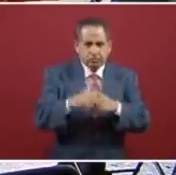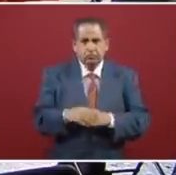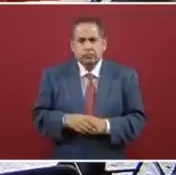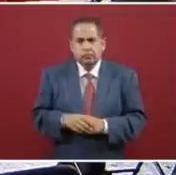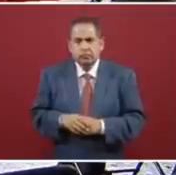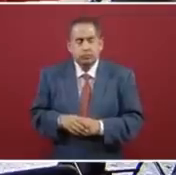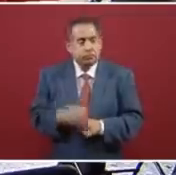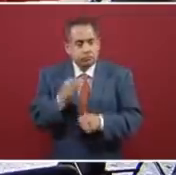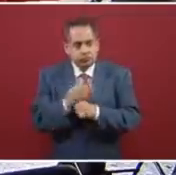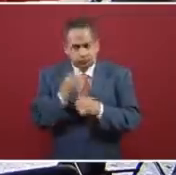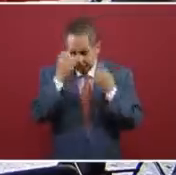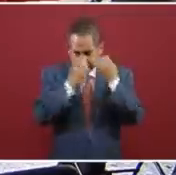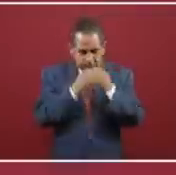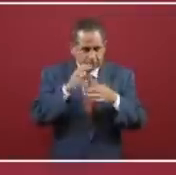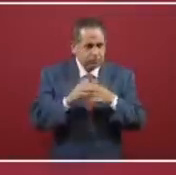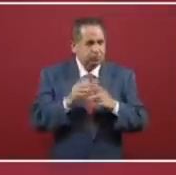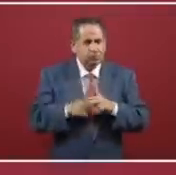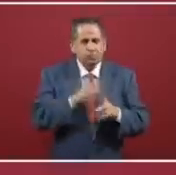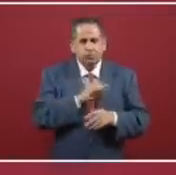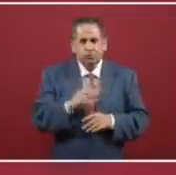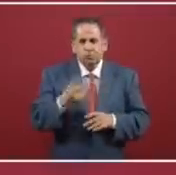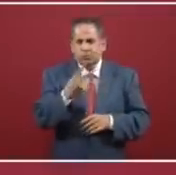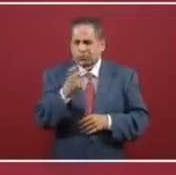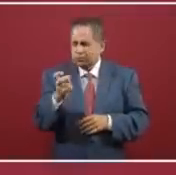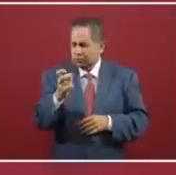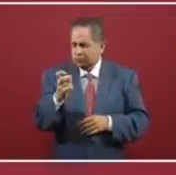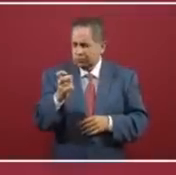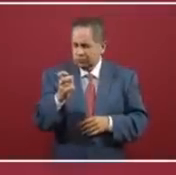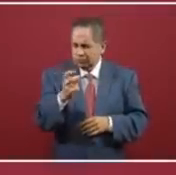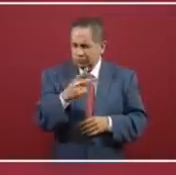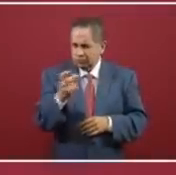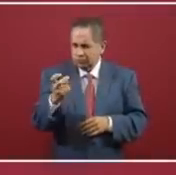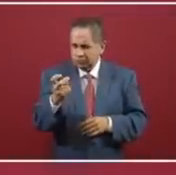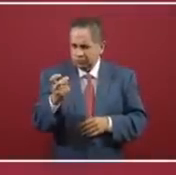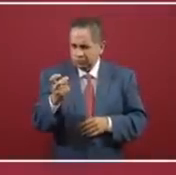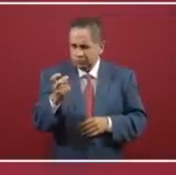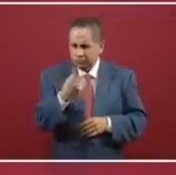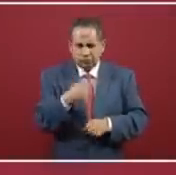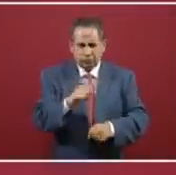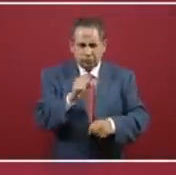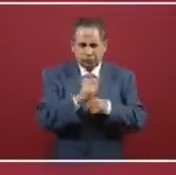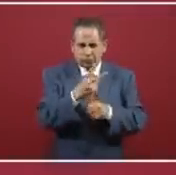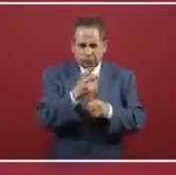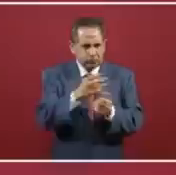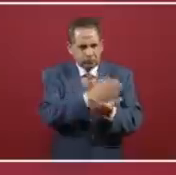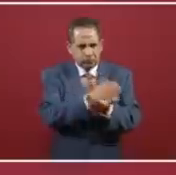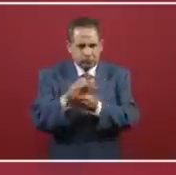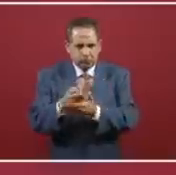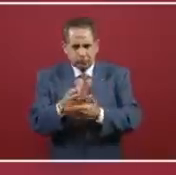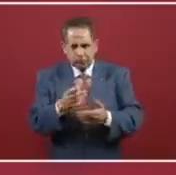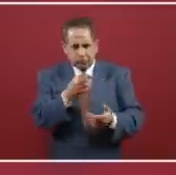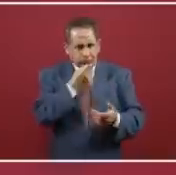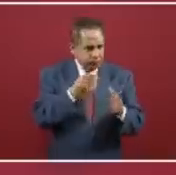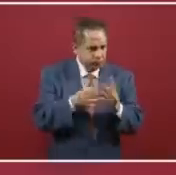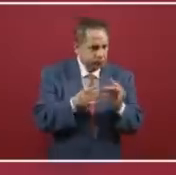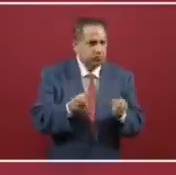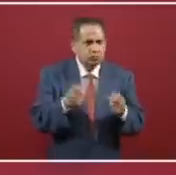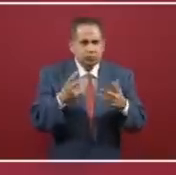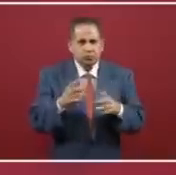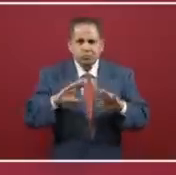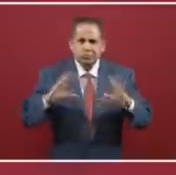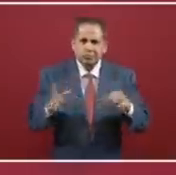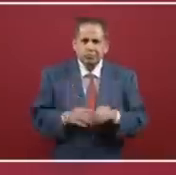estamos verificando en promedio 200 x por semana estás hablando de